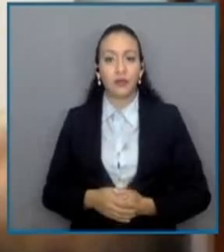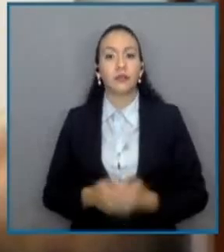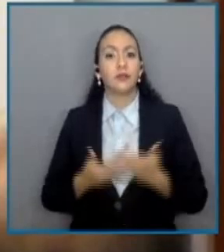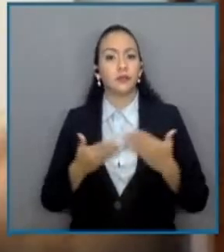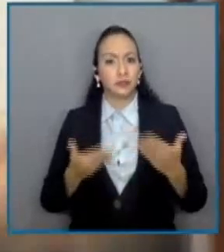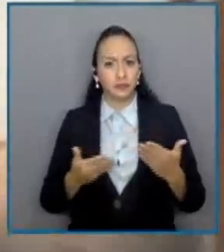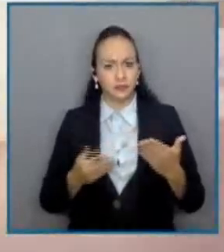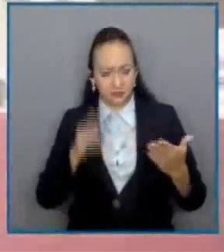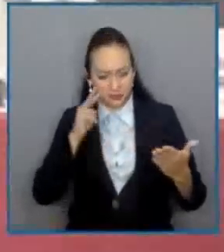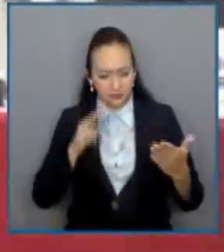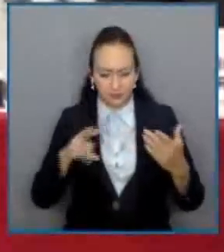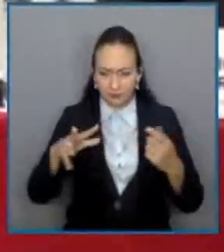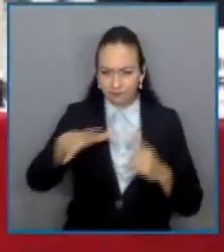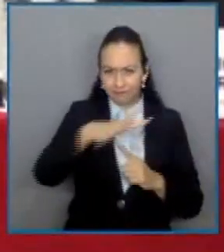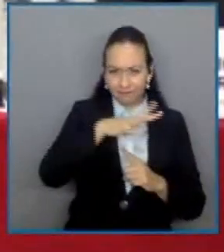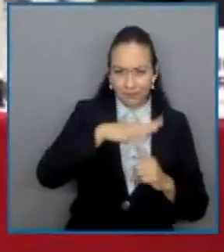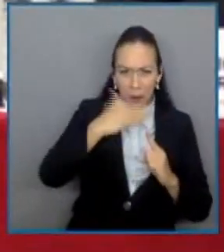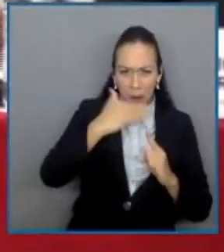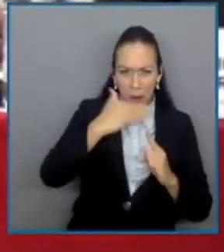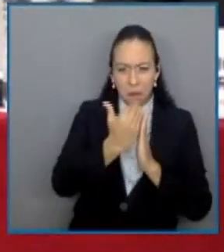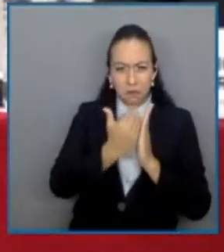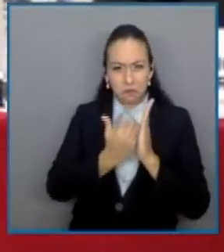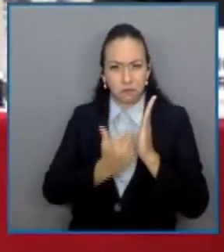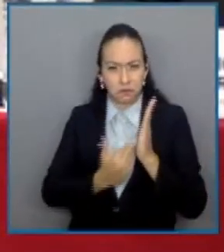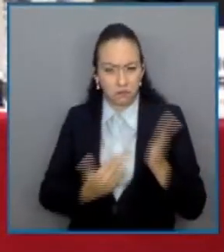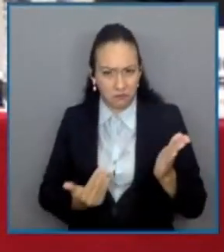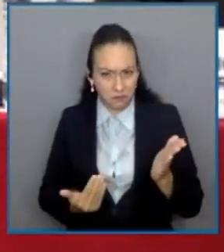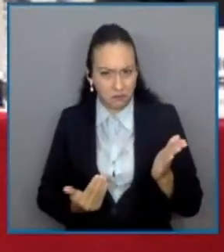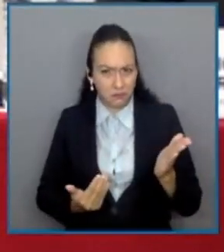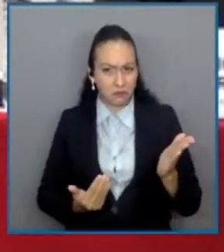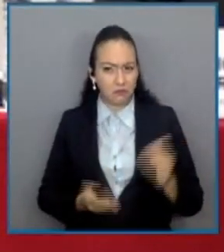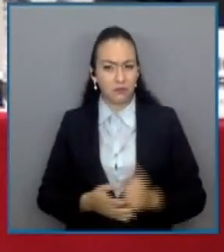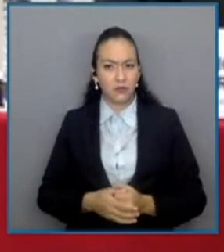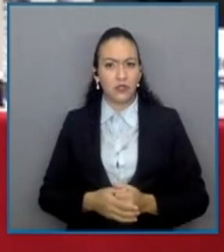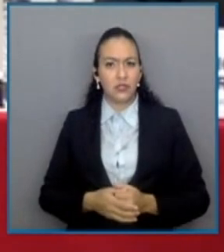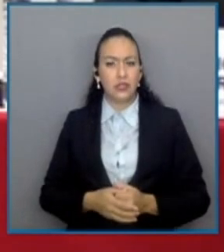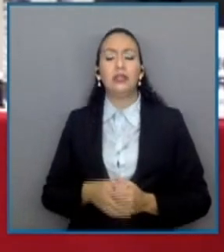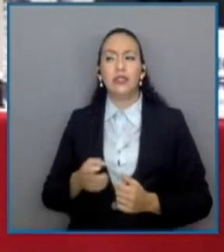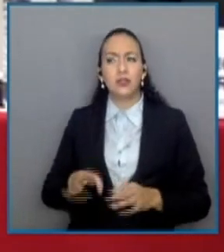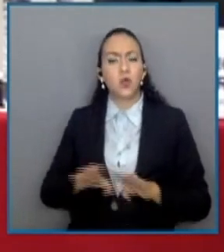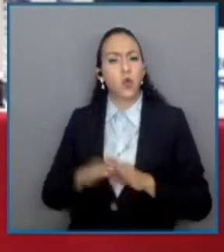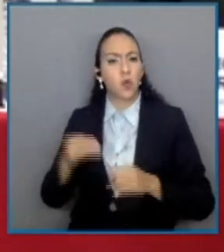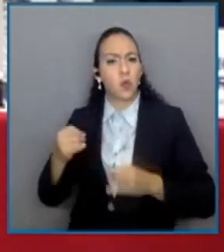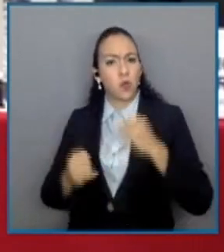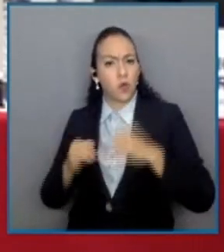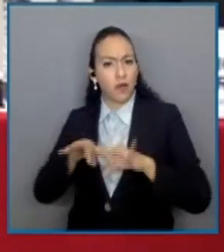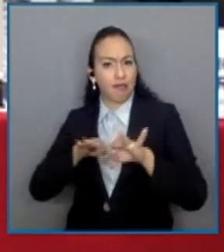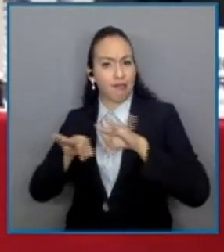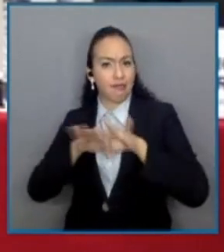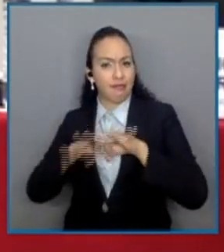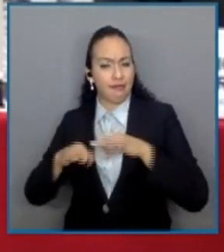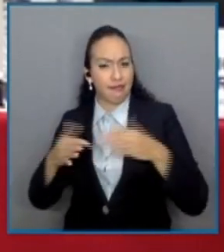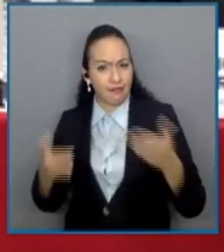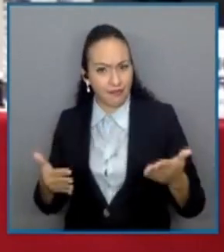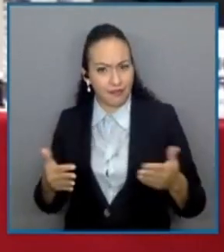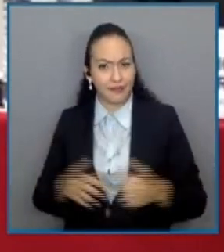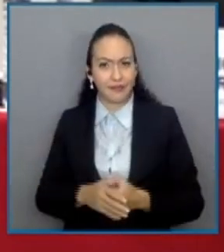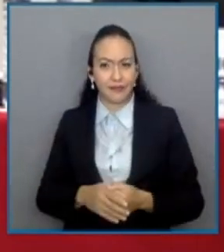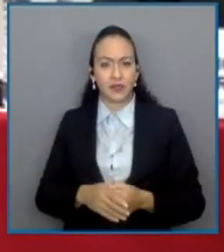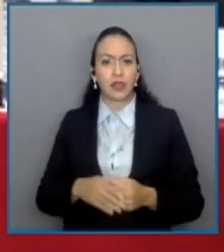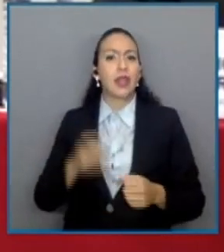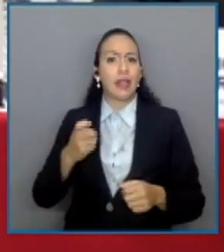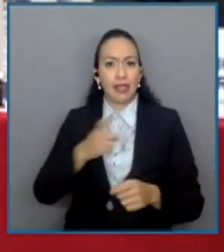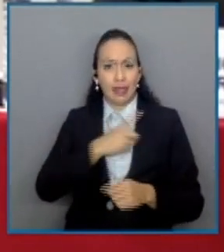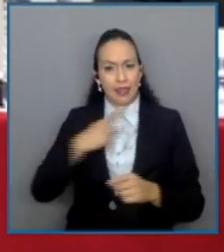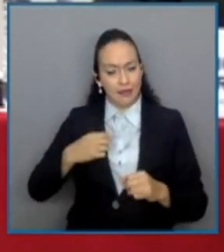voy a poder sancionar. Van a sancionar las conductas de un juzgador con base al desapego de la independencia, con base al desapego de la